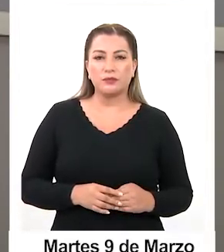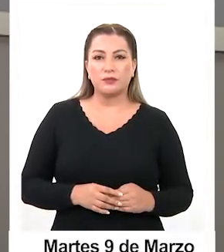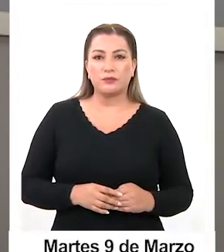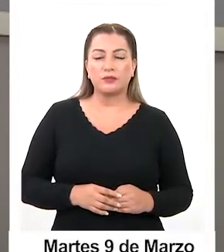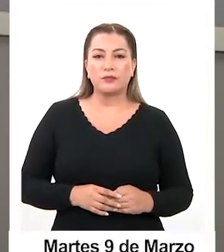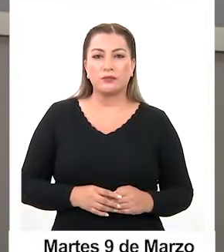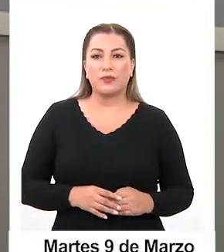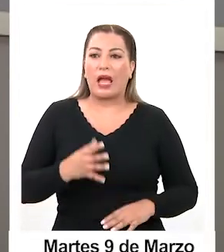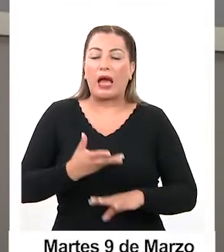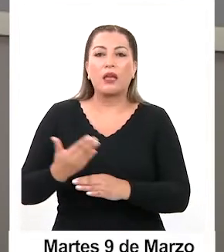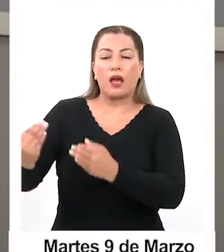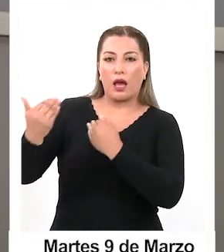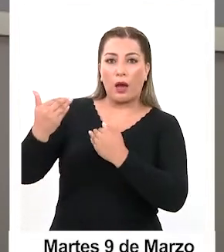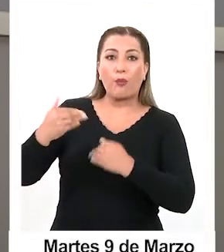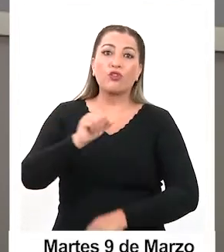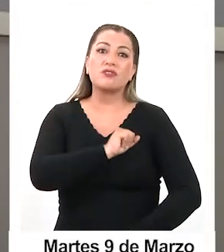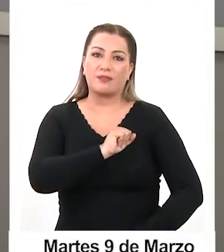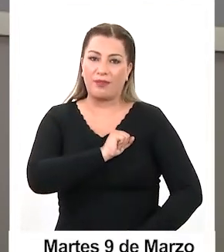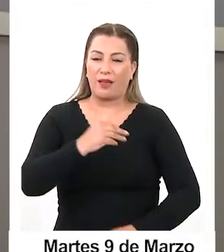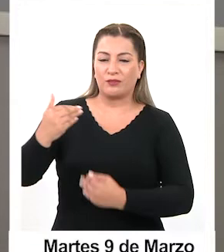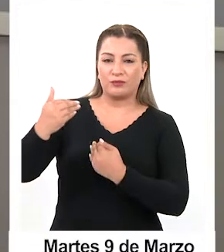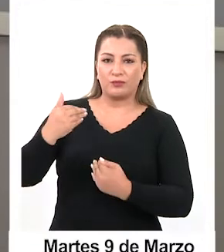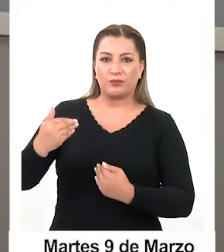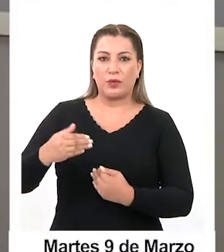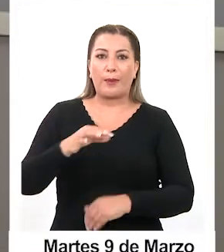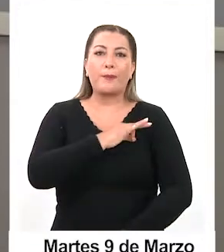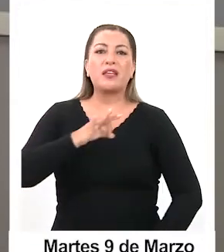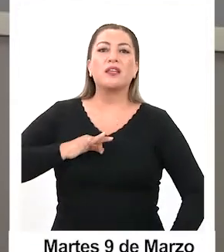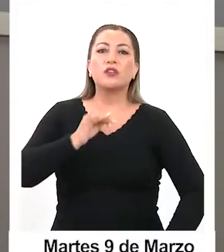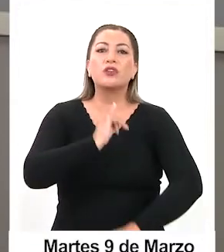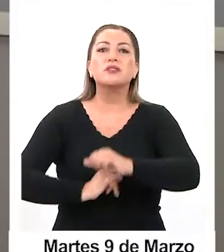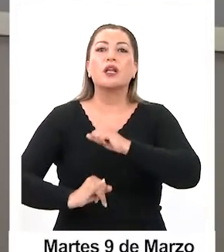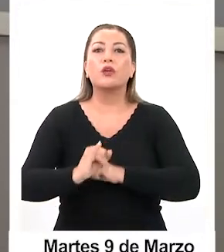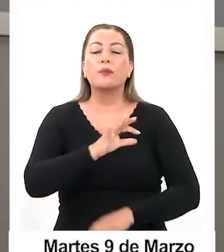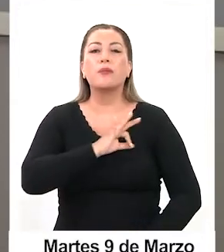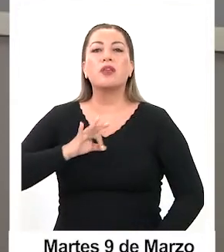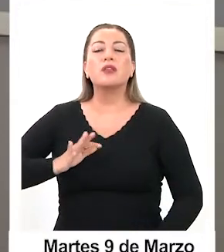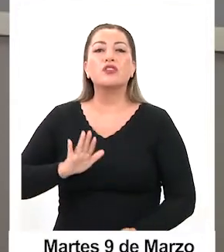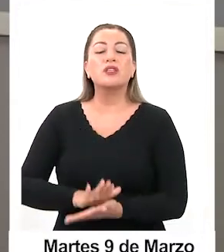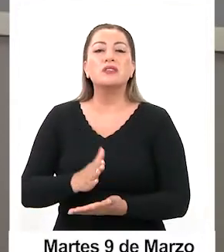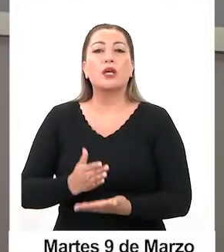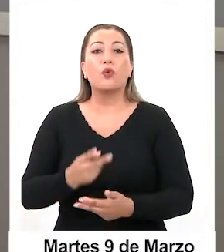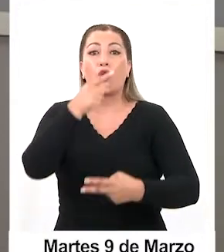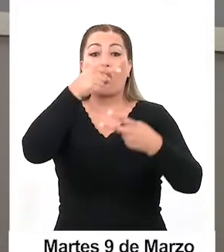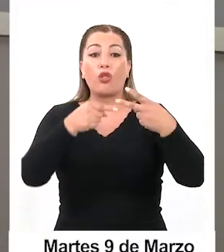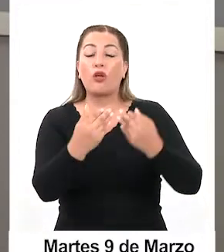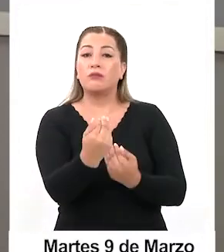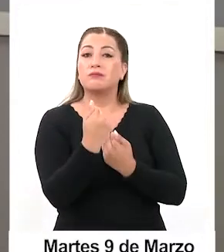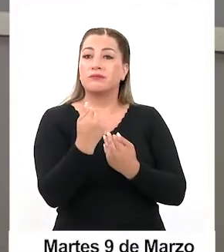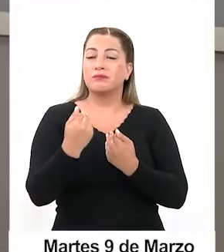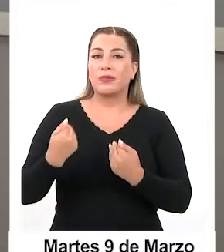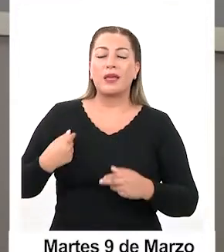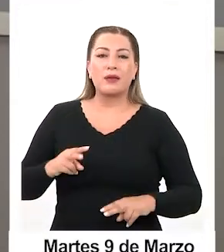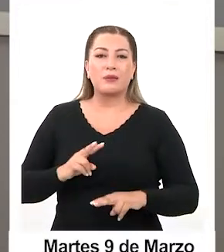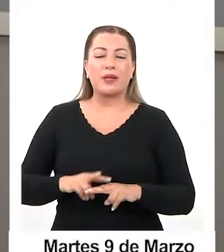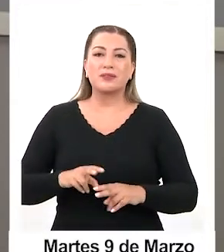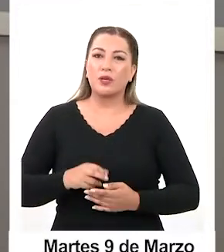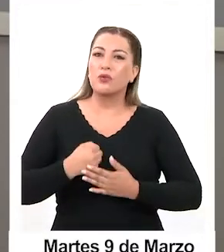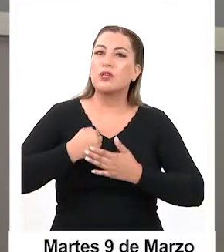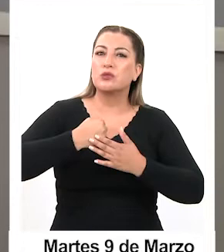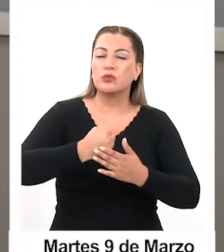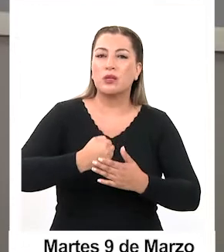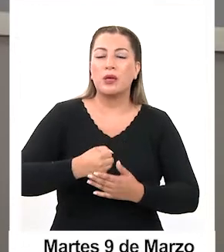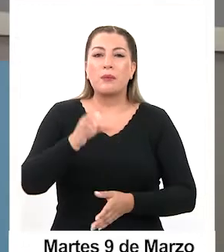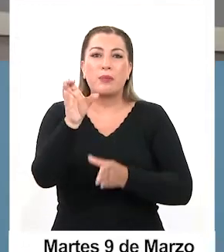el apoyo de parte del nivel central, desde Interior y desde el Ministerio de Salud, para poder generar una respuesta en torno a